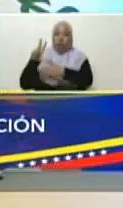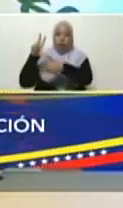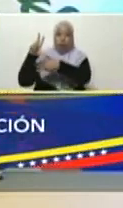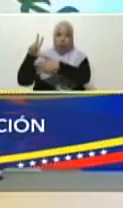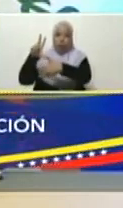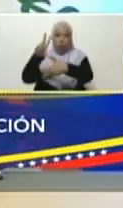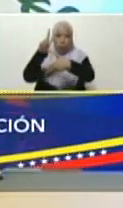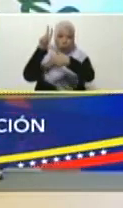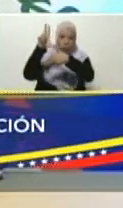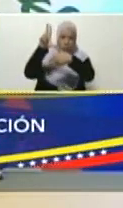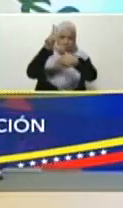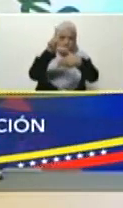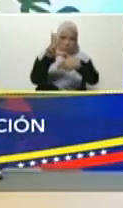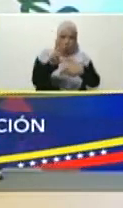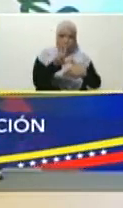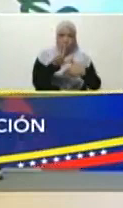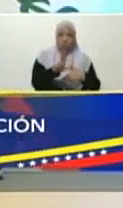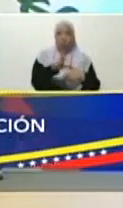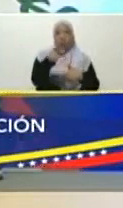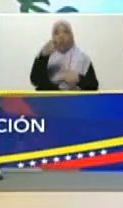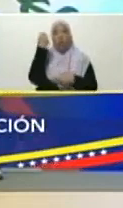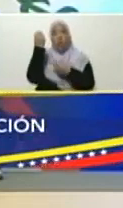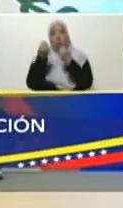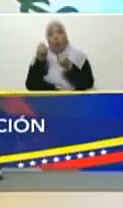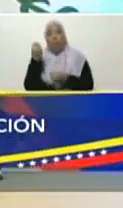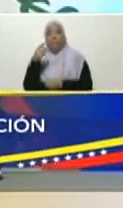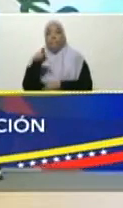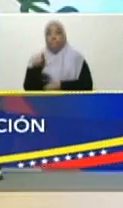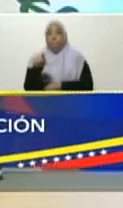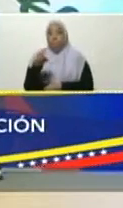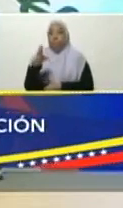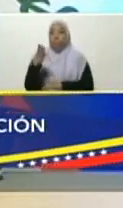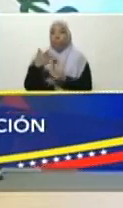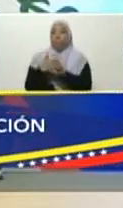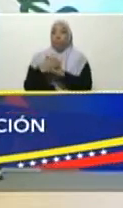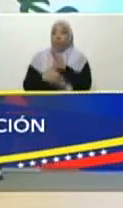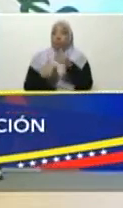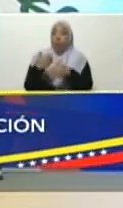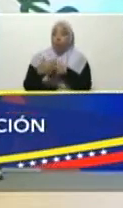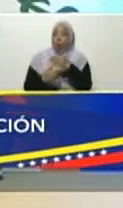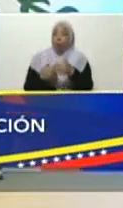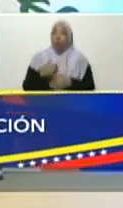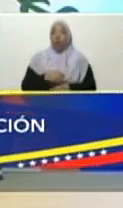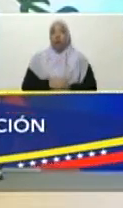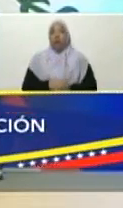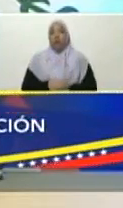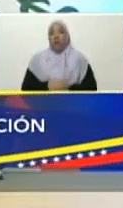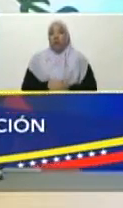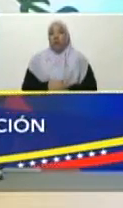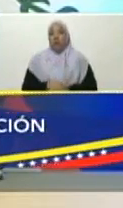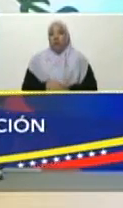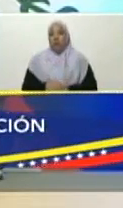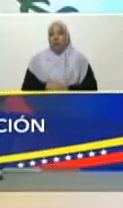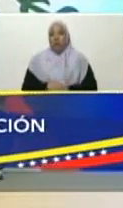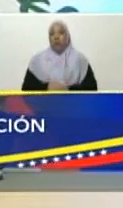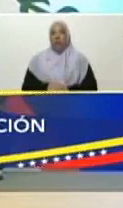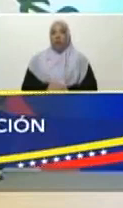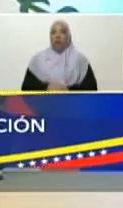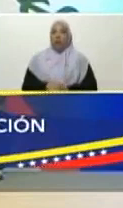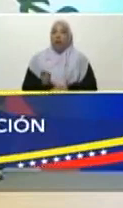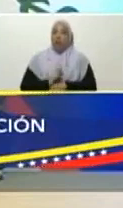marco de los convenios de Petrocasa podamos avanzar también en el apoyo